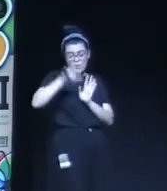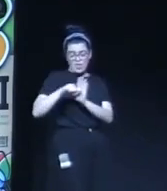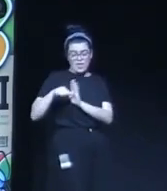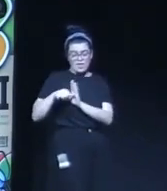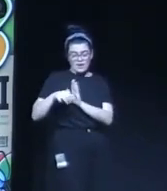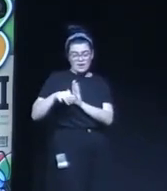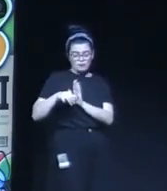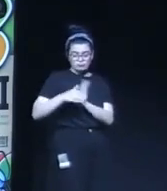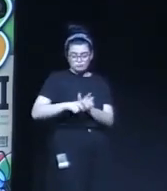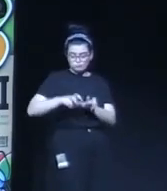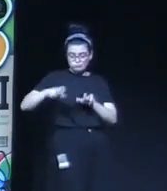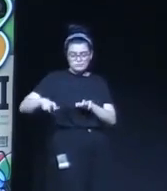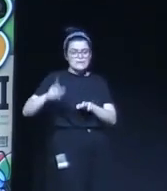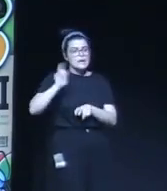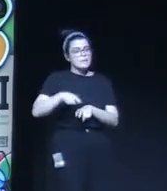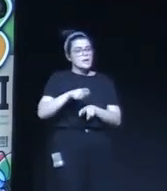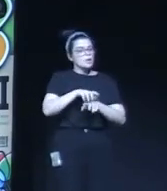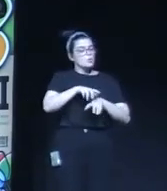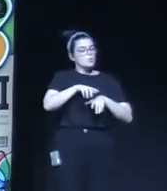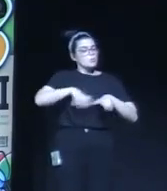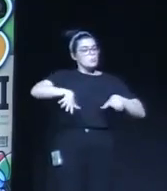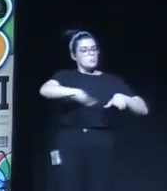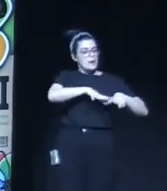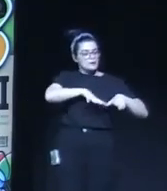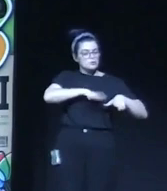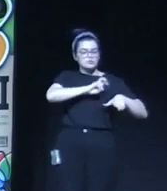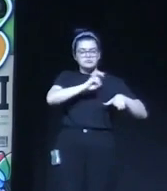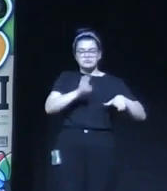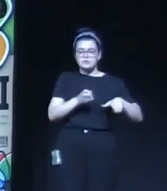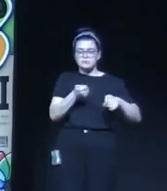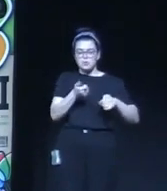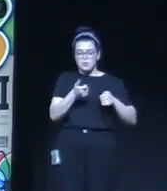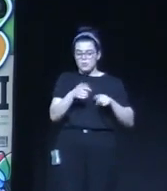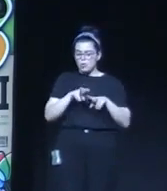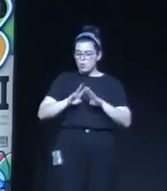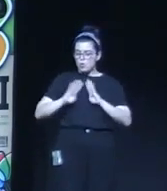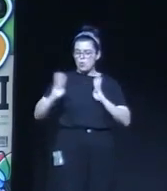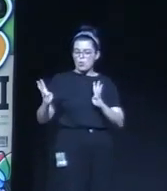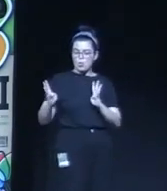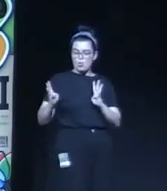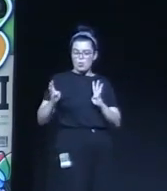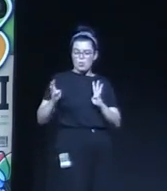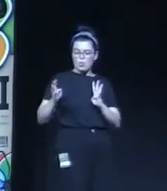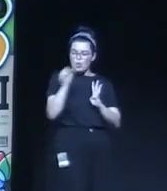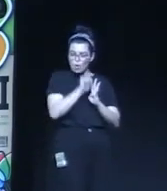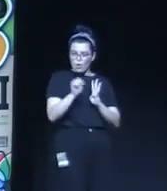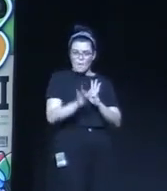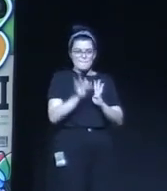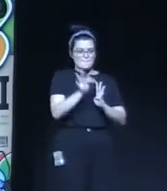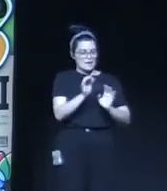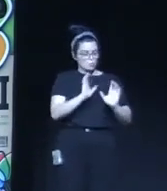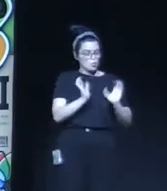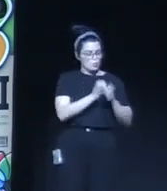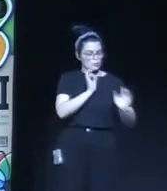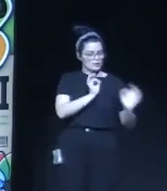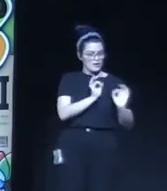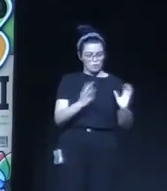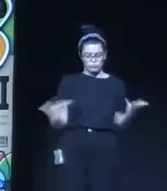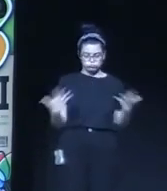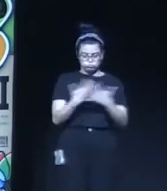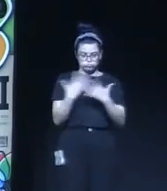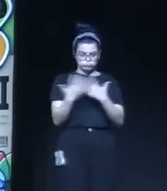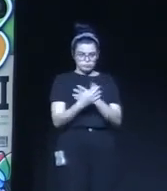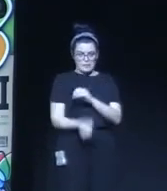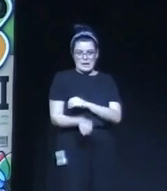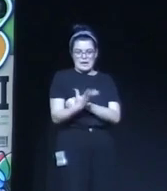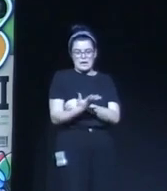de Musquis, y juntó el coro y el grupo de teatro para hacer este coro que no es real, que